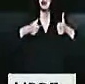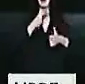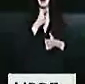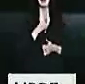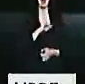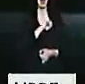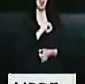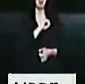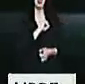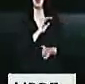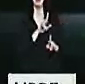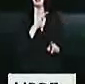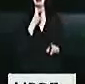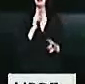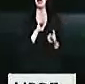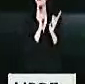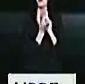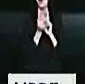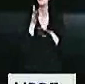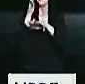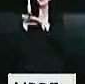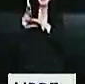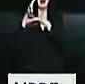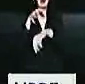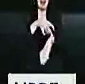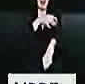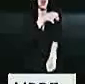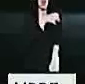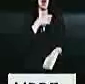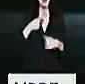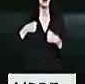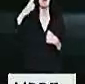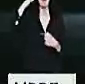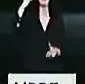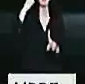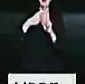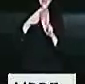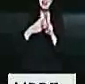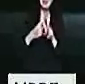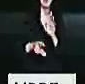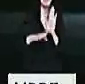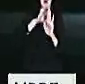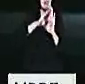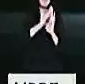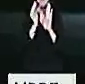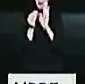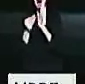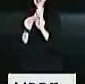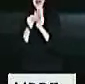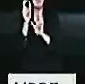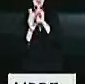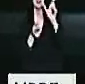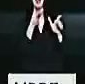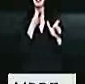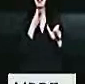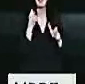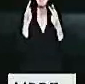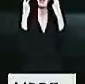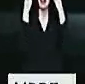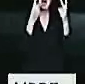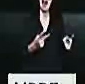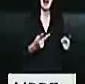Y eso, soy tremendamente optimista de que cada vez más personas van a querer salir fuera de